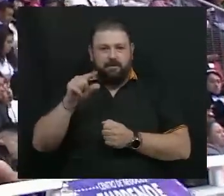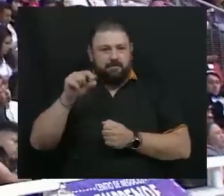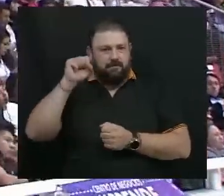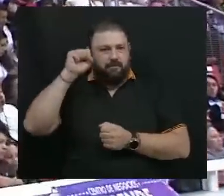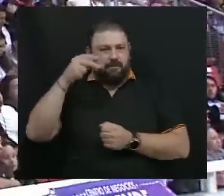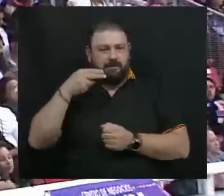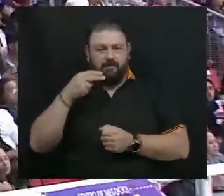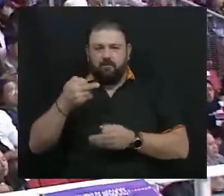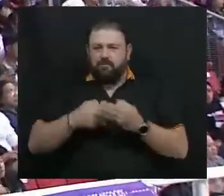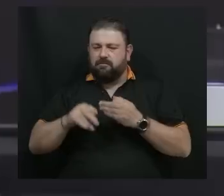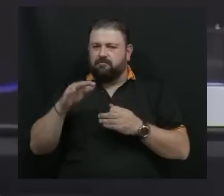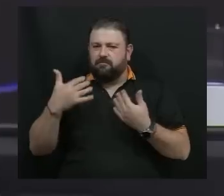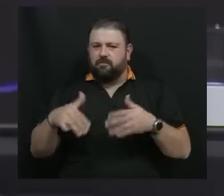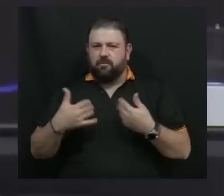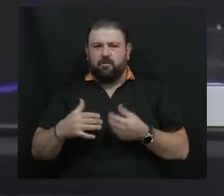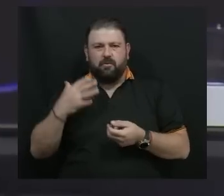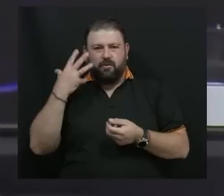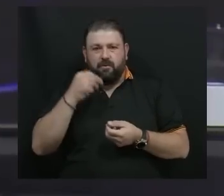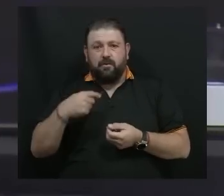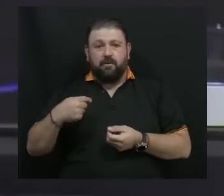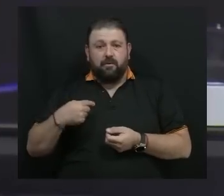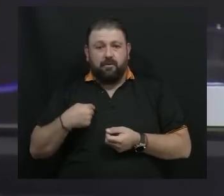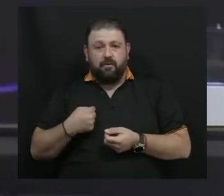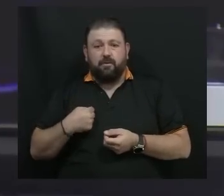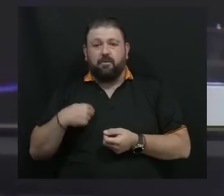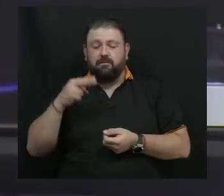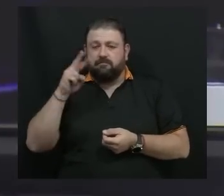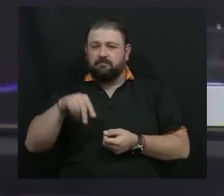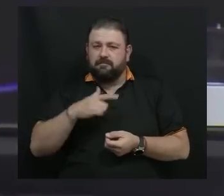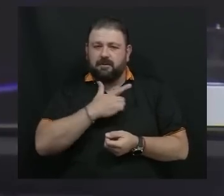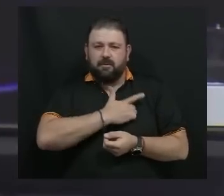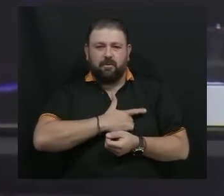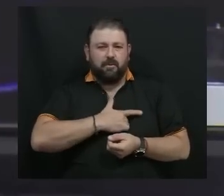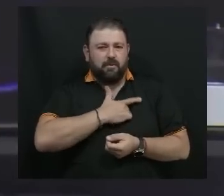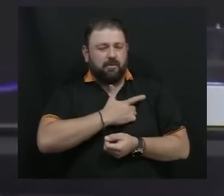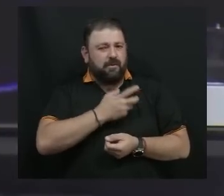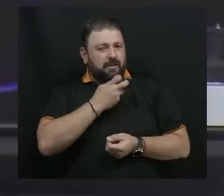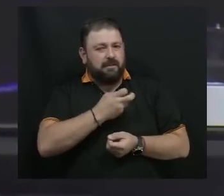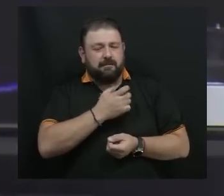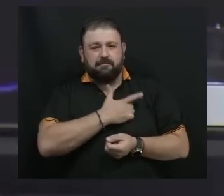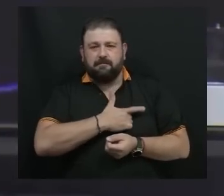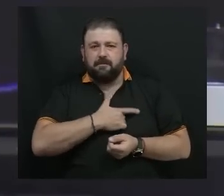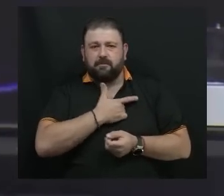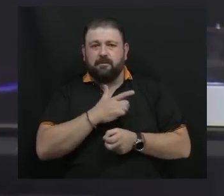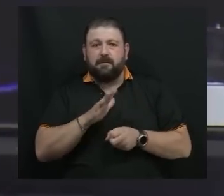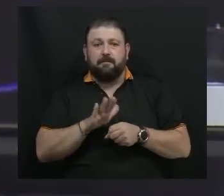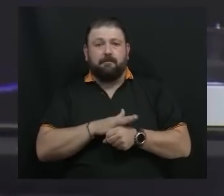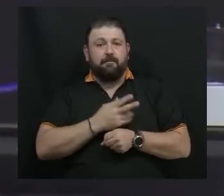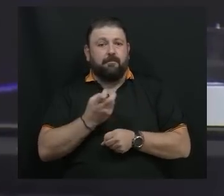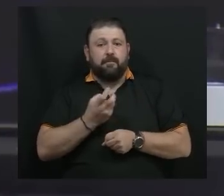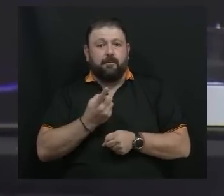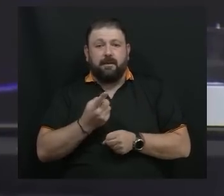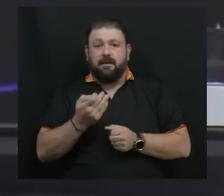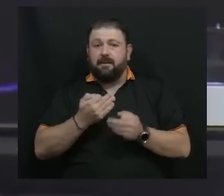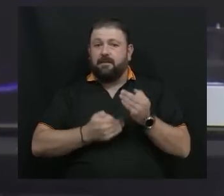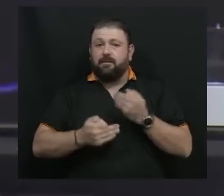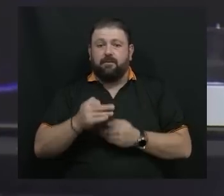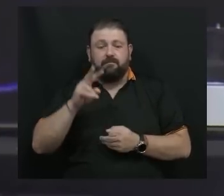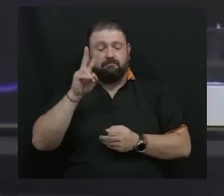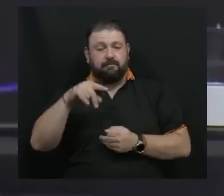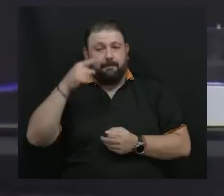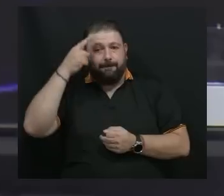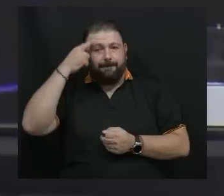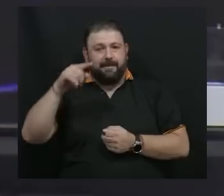sido espectaculares. Yo personalmente estoy enamorada de esta línea, pues por Dios santísimo, vamos a evitar